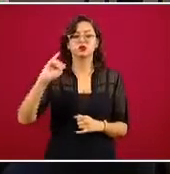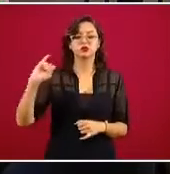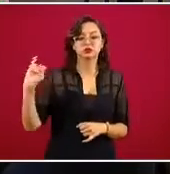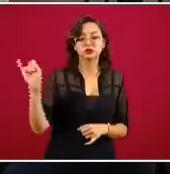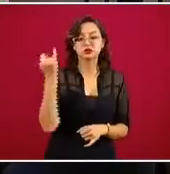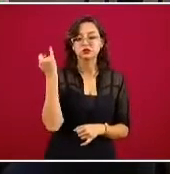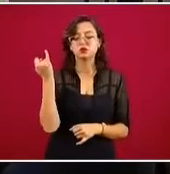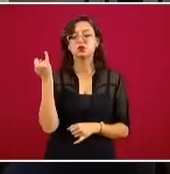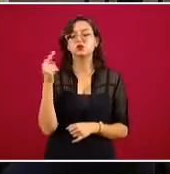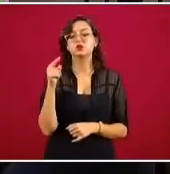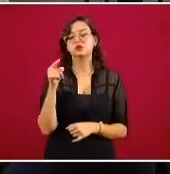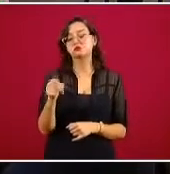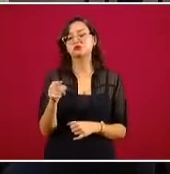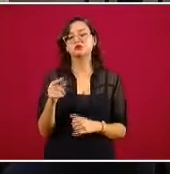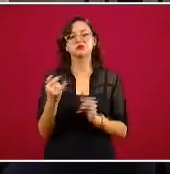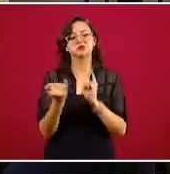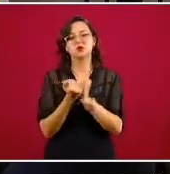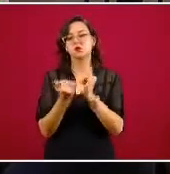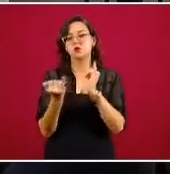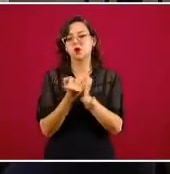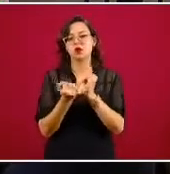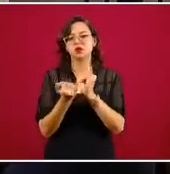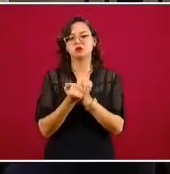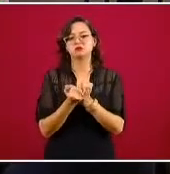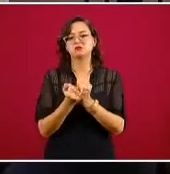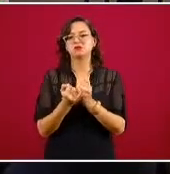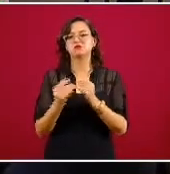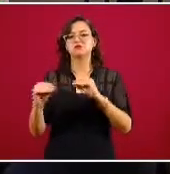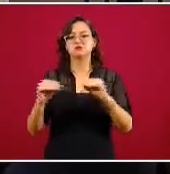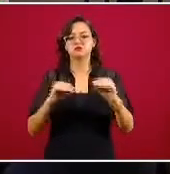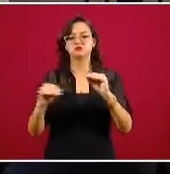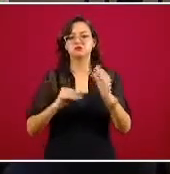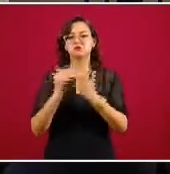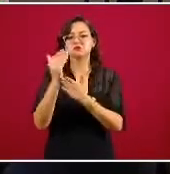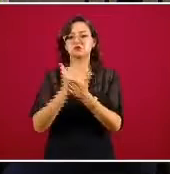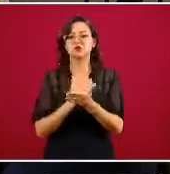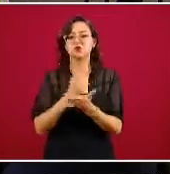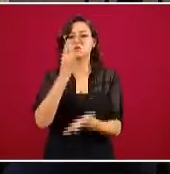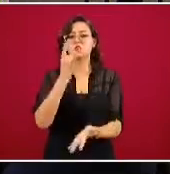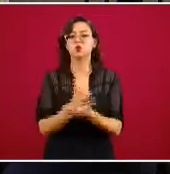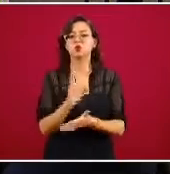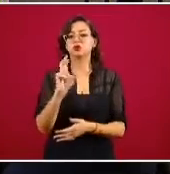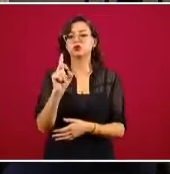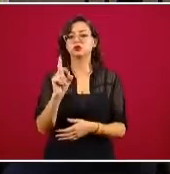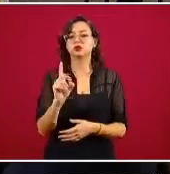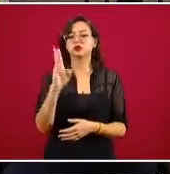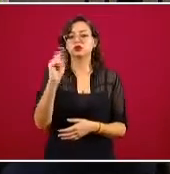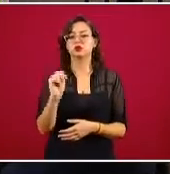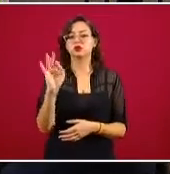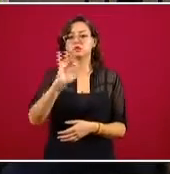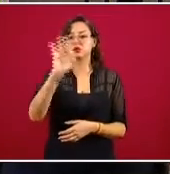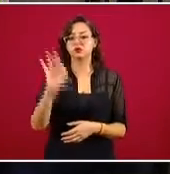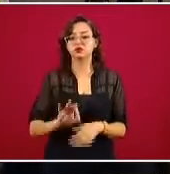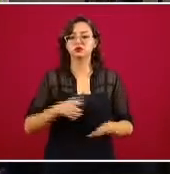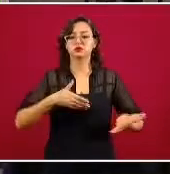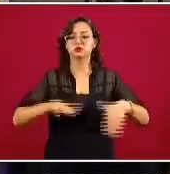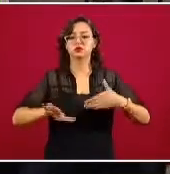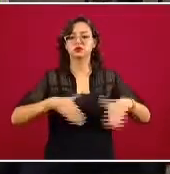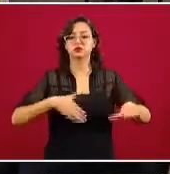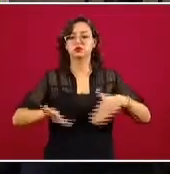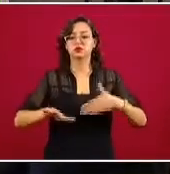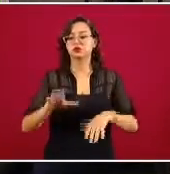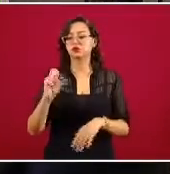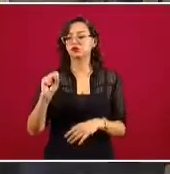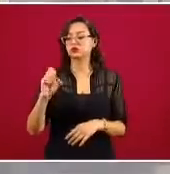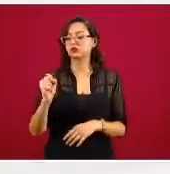Tijuana, donde la movilidad se redujo solamente en 39% para los peatones